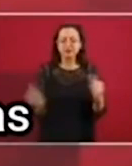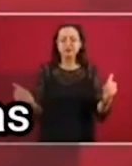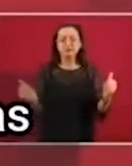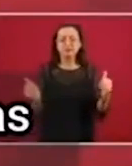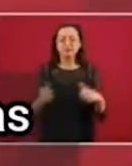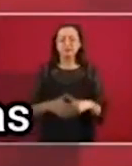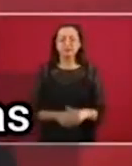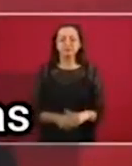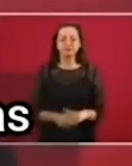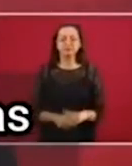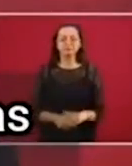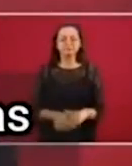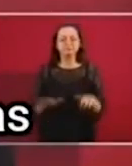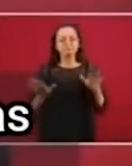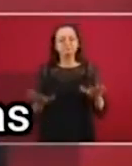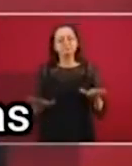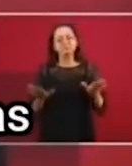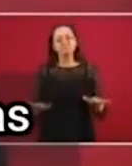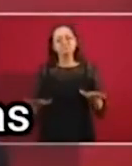con serenidad,